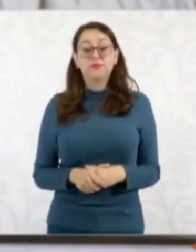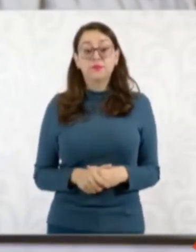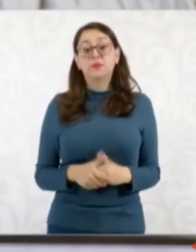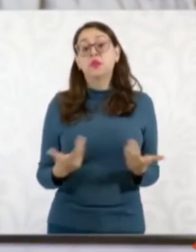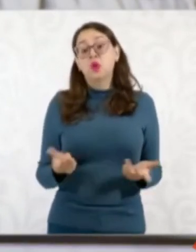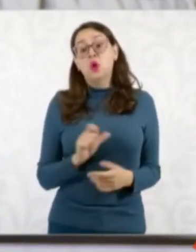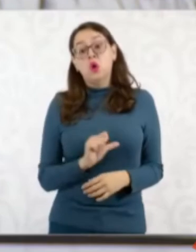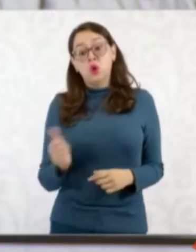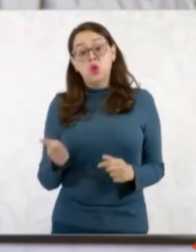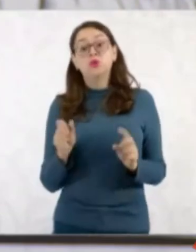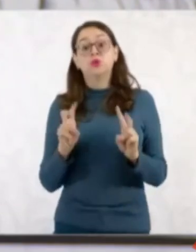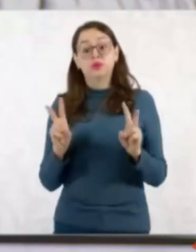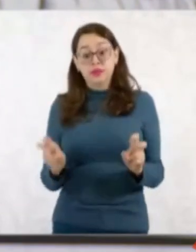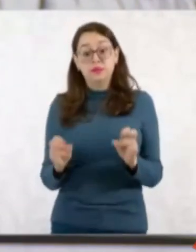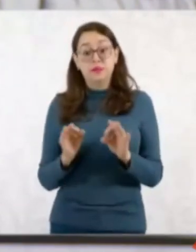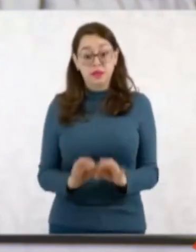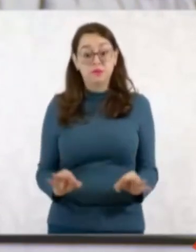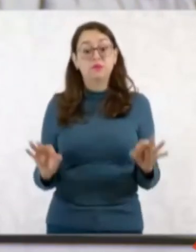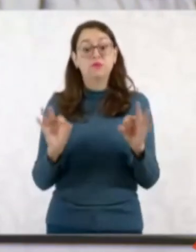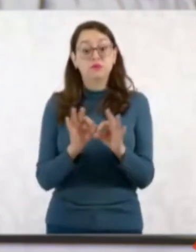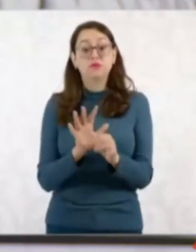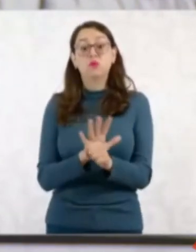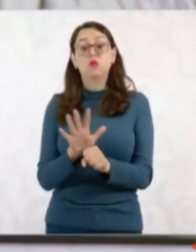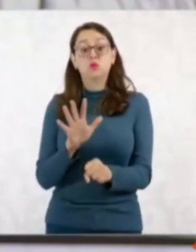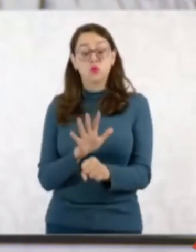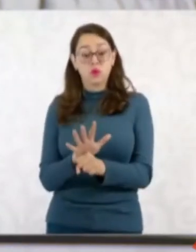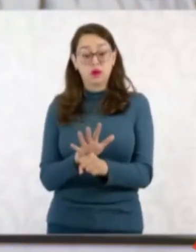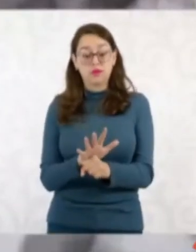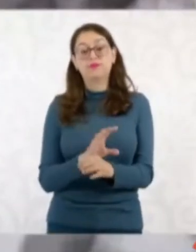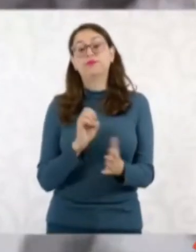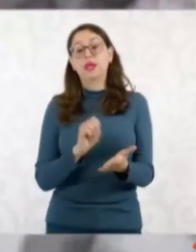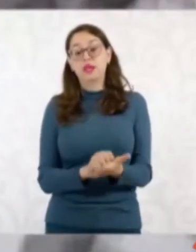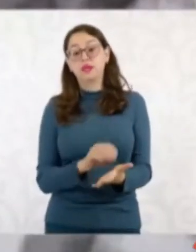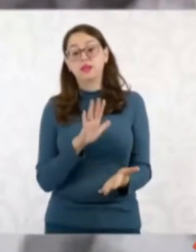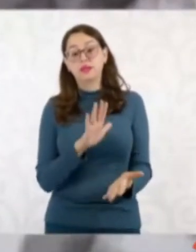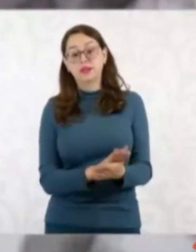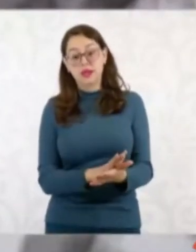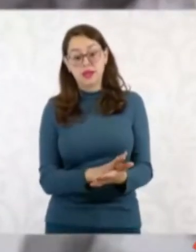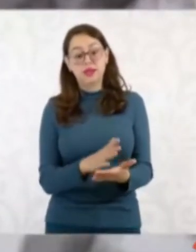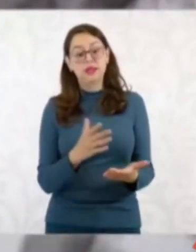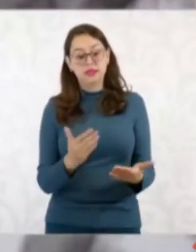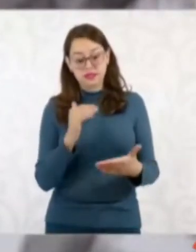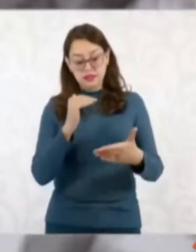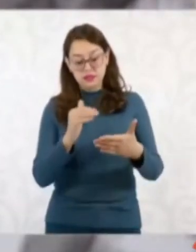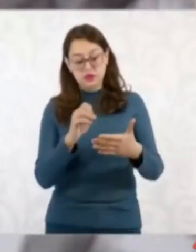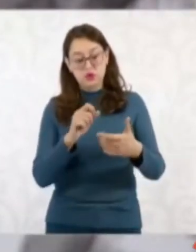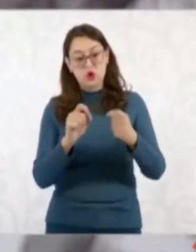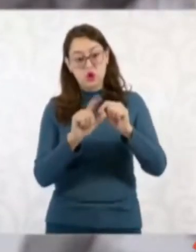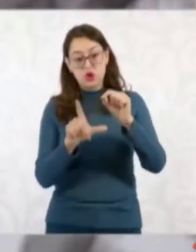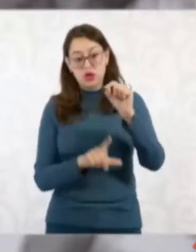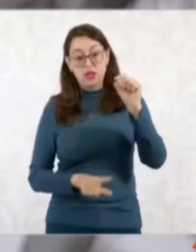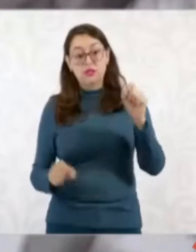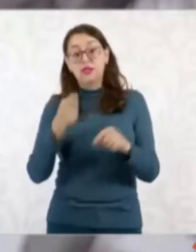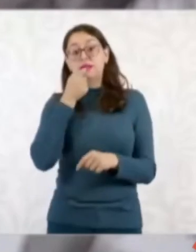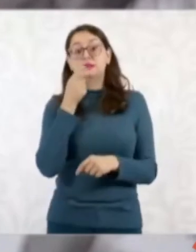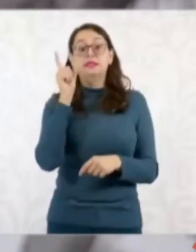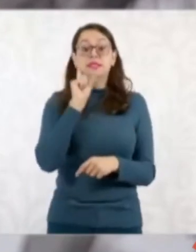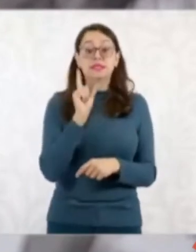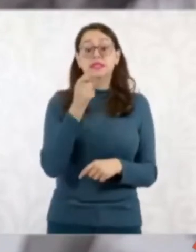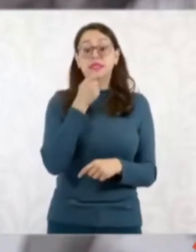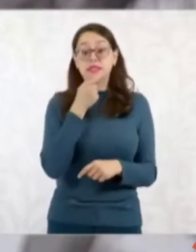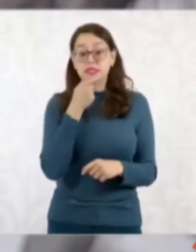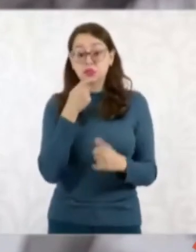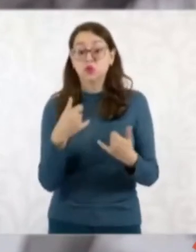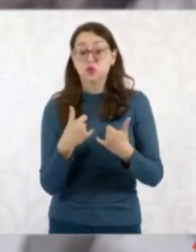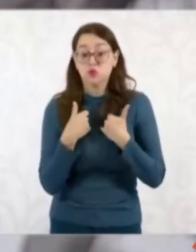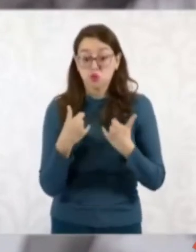muy importante y fundamental es la creación del Registro Nacional de Niñas, Niños y Adolescentes en Orfandad por Feminicidio.